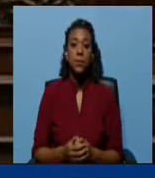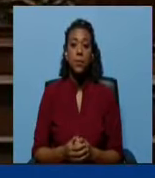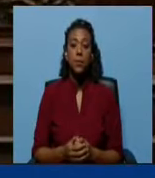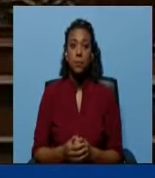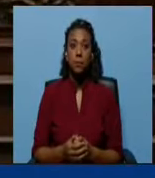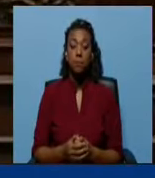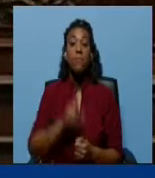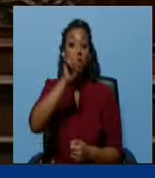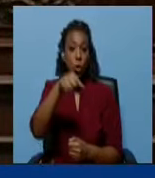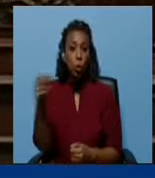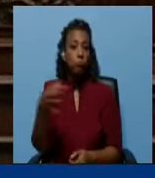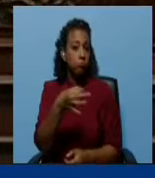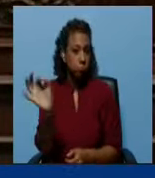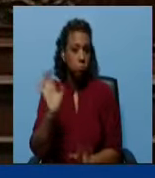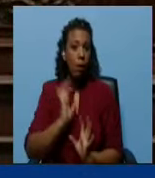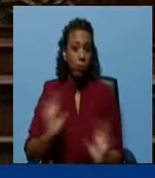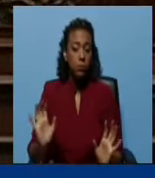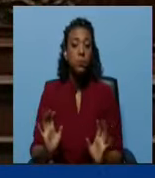Correcto.